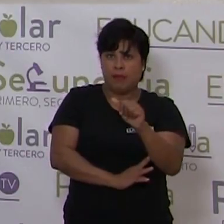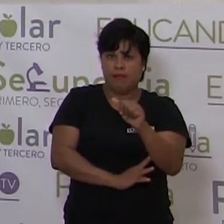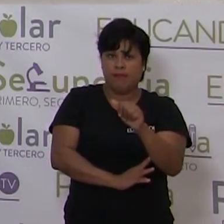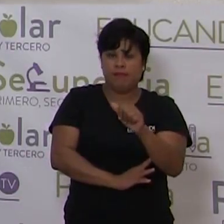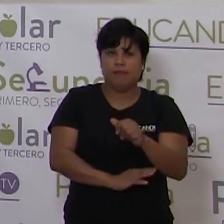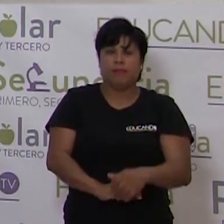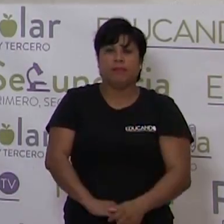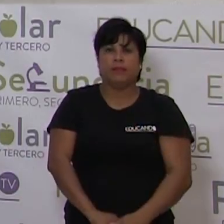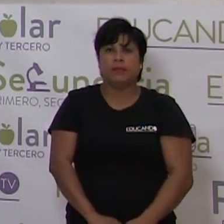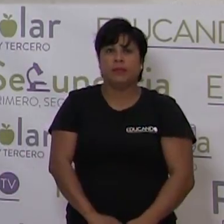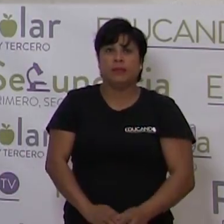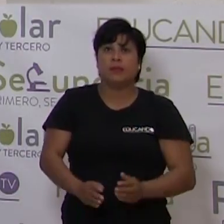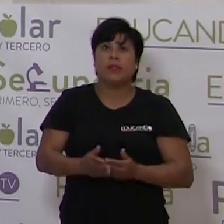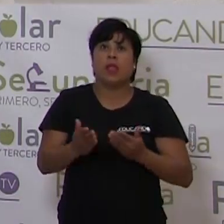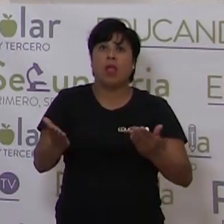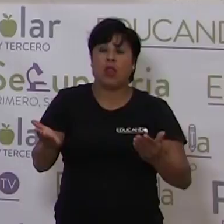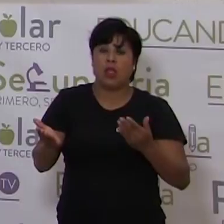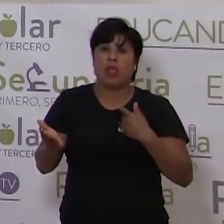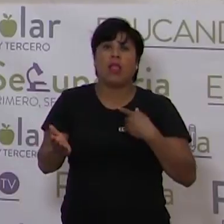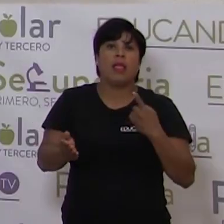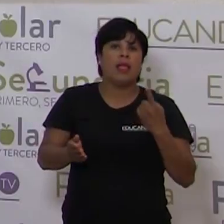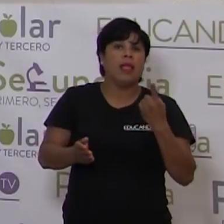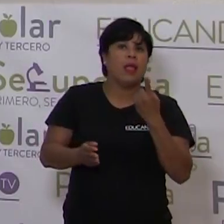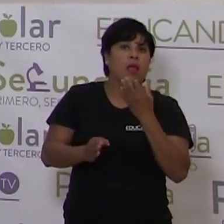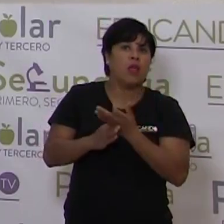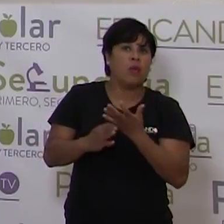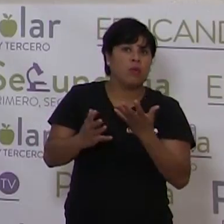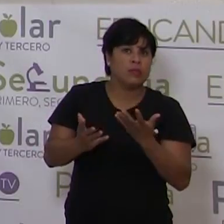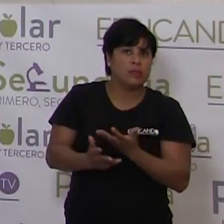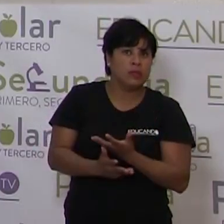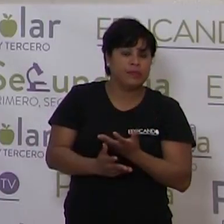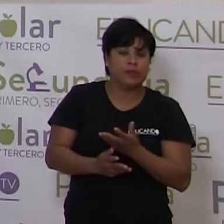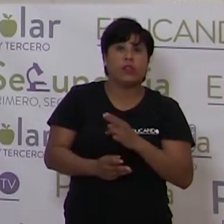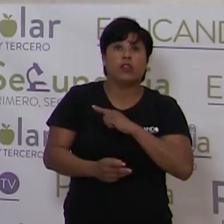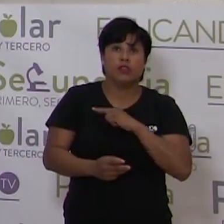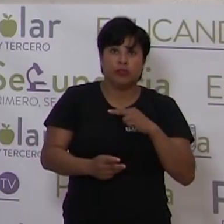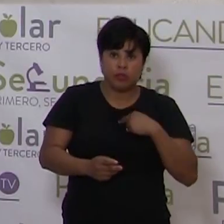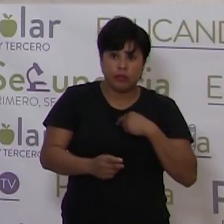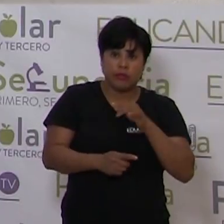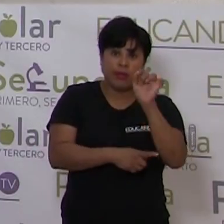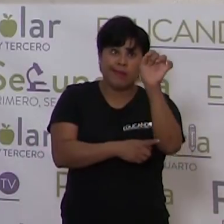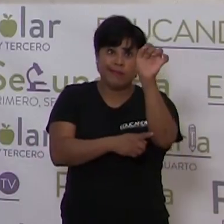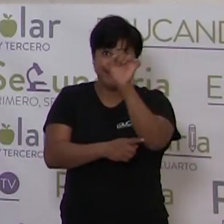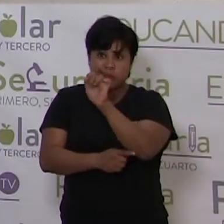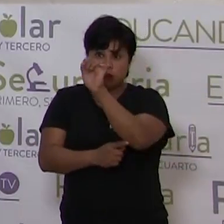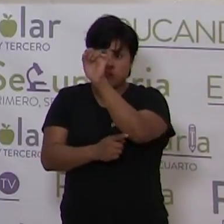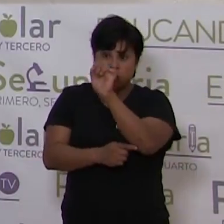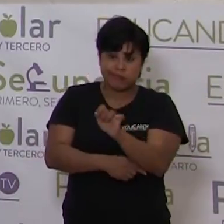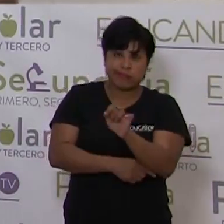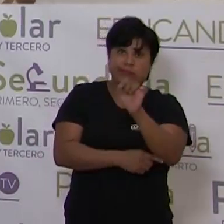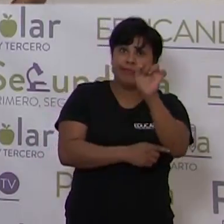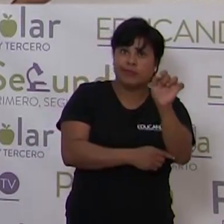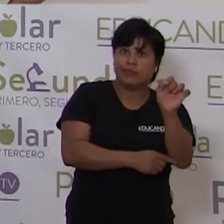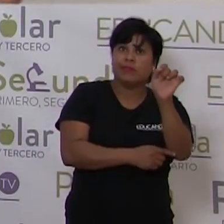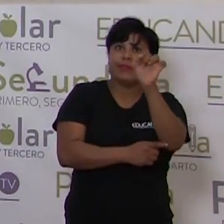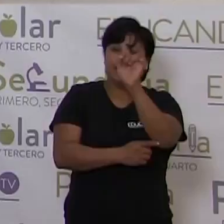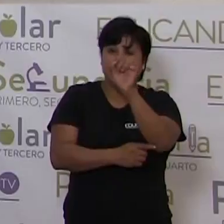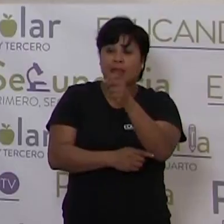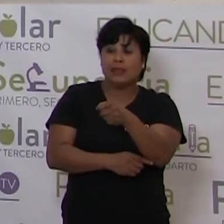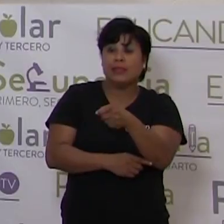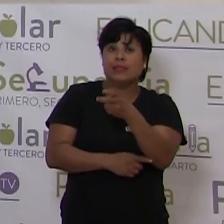prima. Ahora, ¿qué vamos a hacer? Vamos a unir los vértices de nuestro